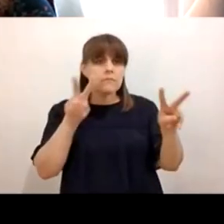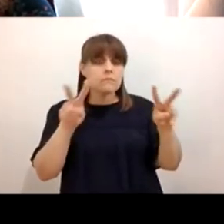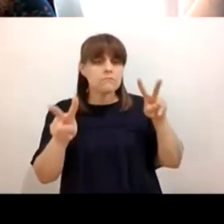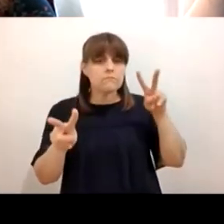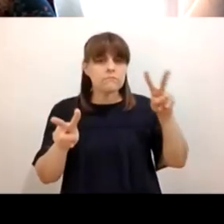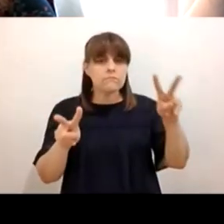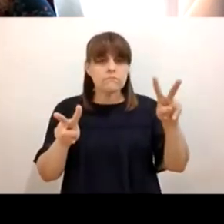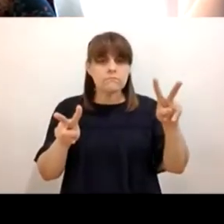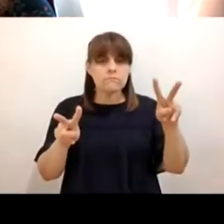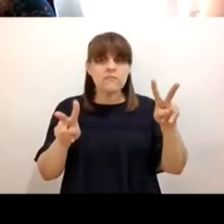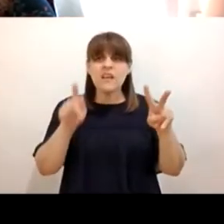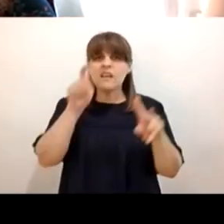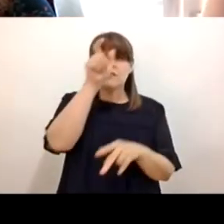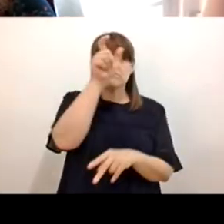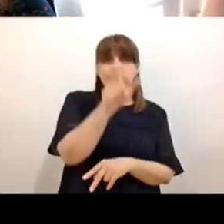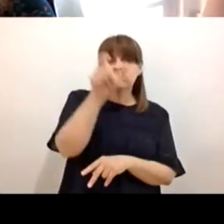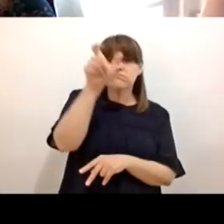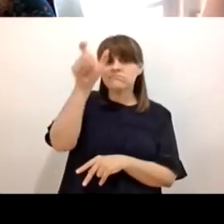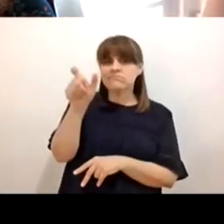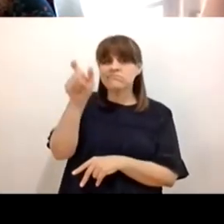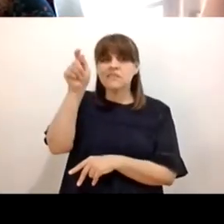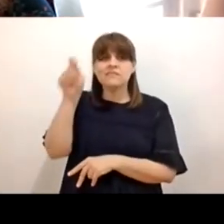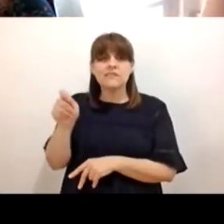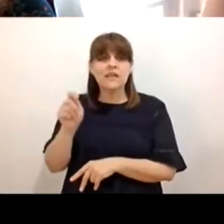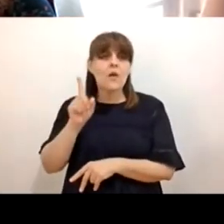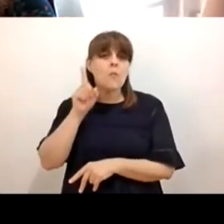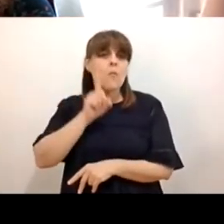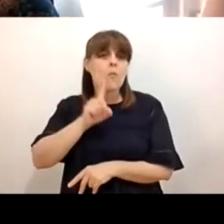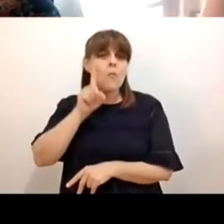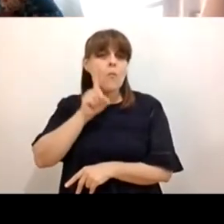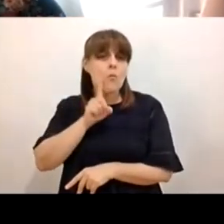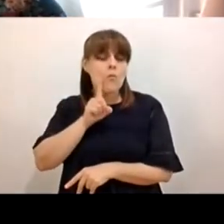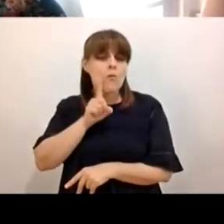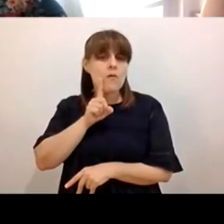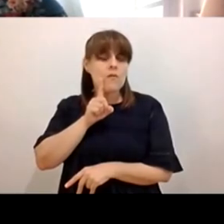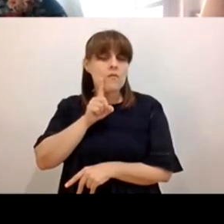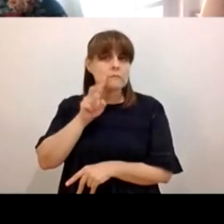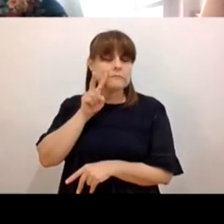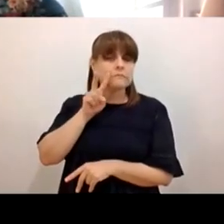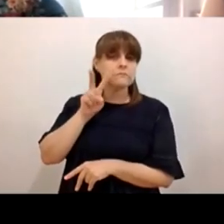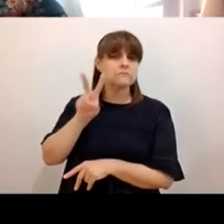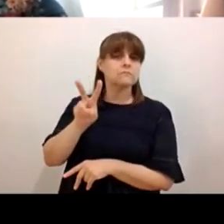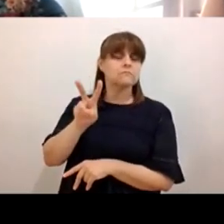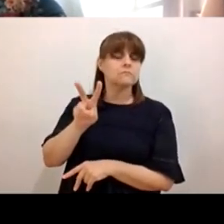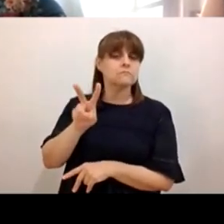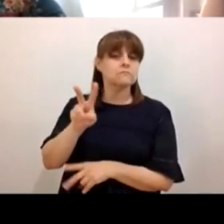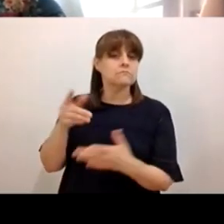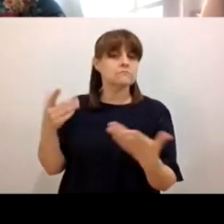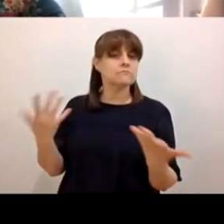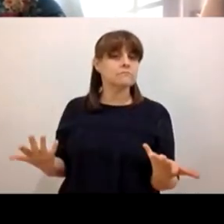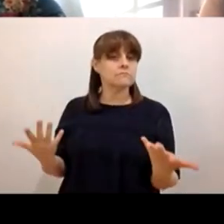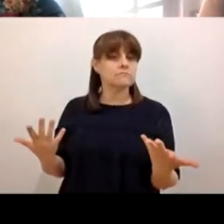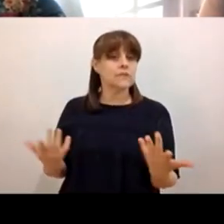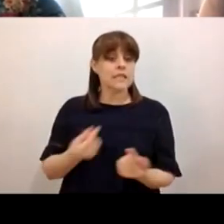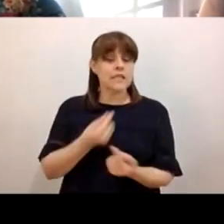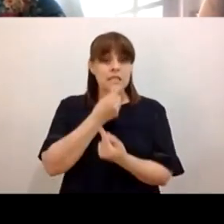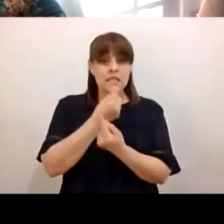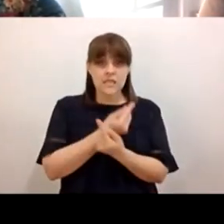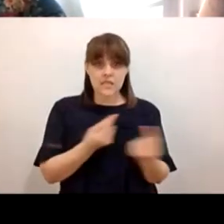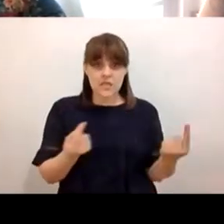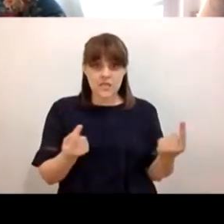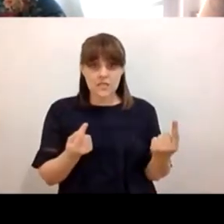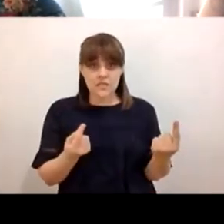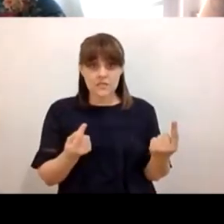de lo que son las mujeres o el papel de las mujeres sociales entonces los niños y las niñas están siendo un